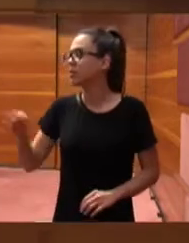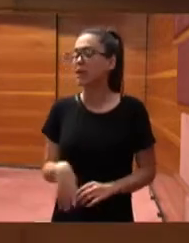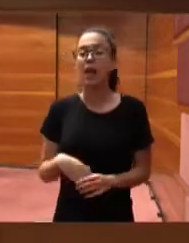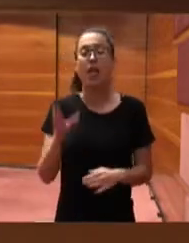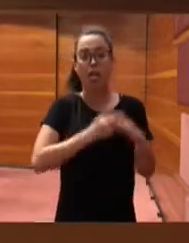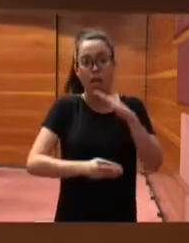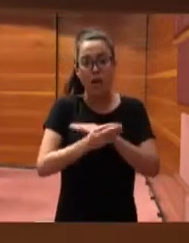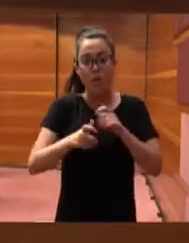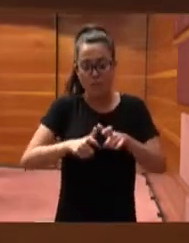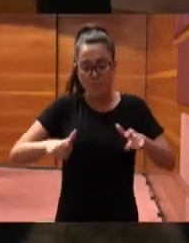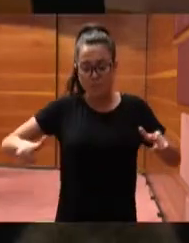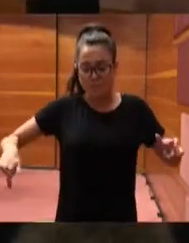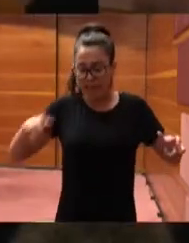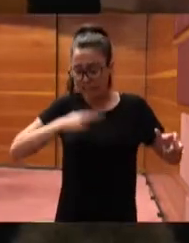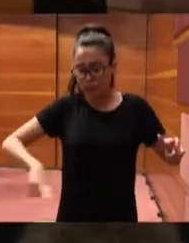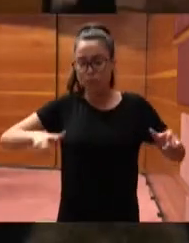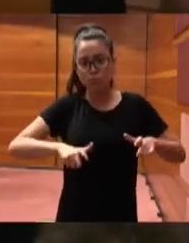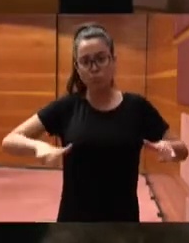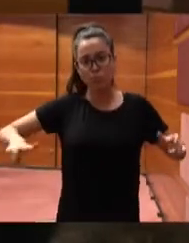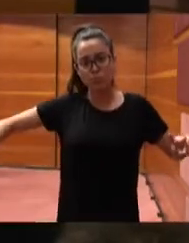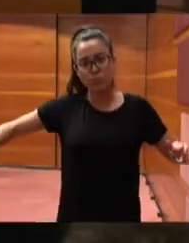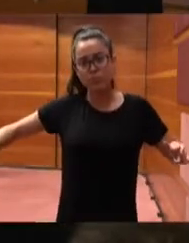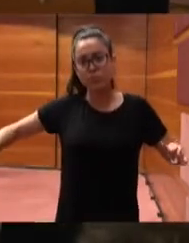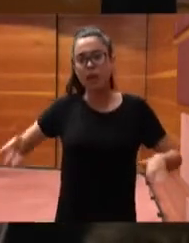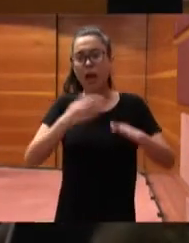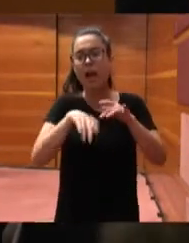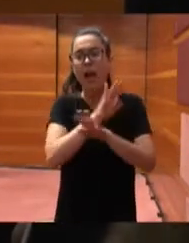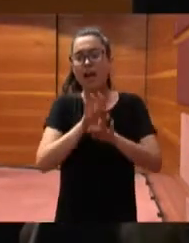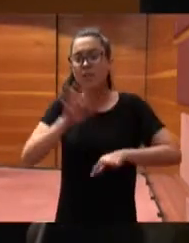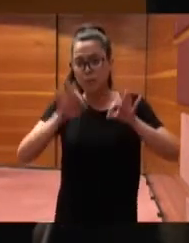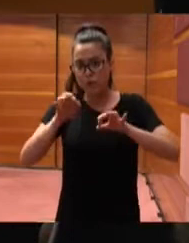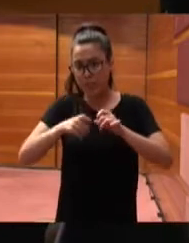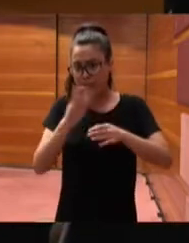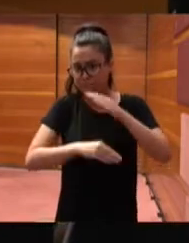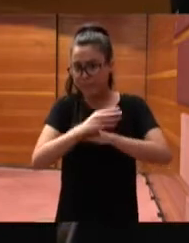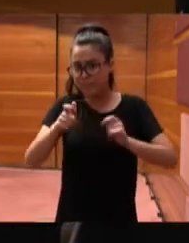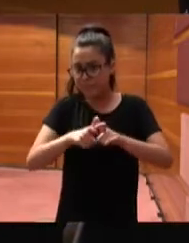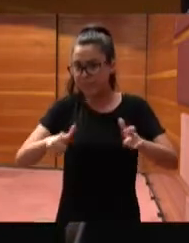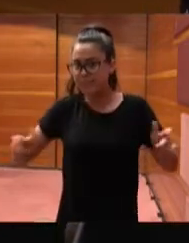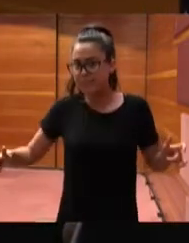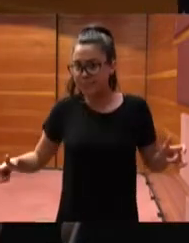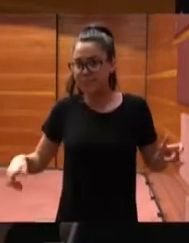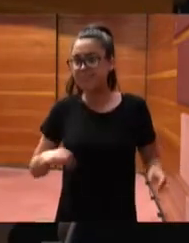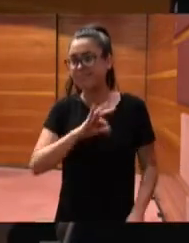Aumentar la natalidad. ¿Alguien sabe si aumentó la natalidad por ese motivo? No, vale.